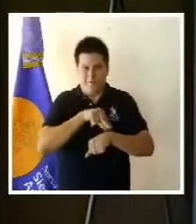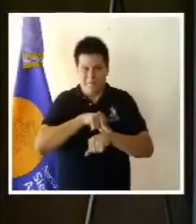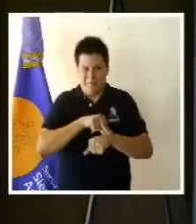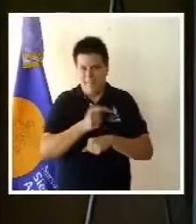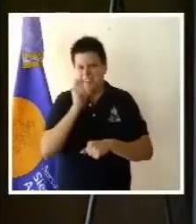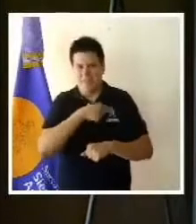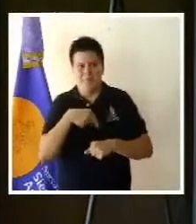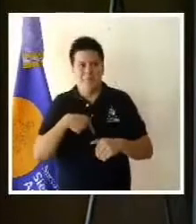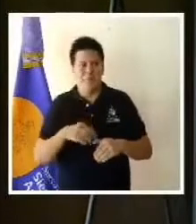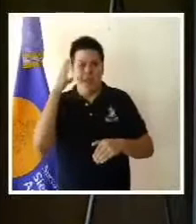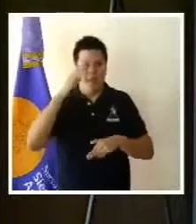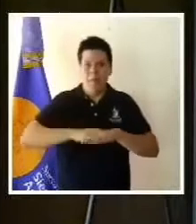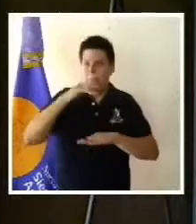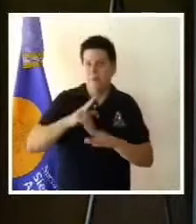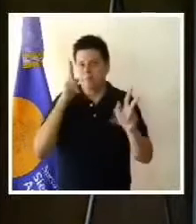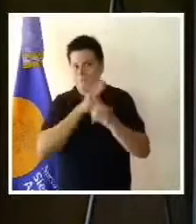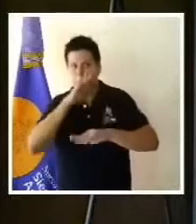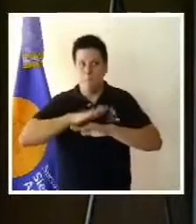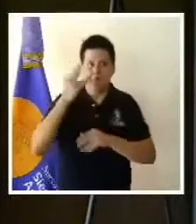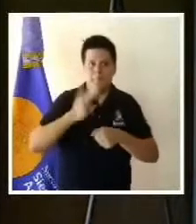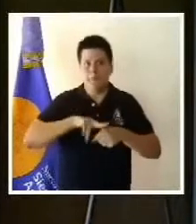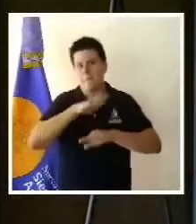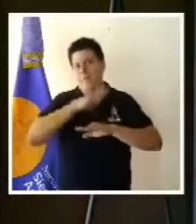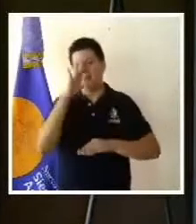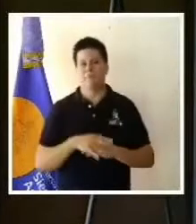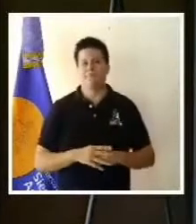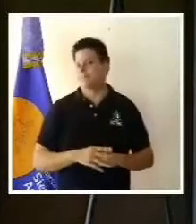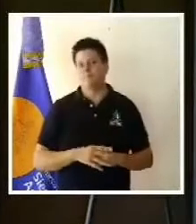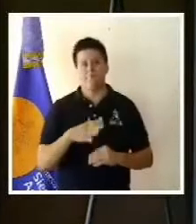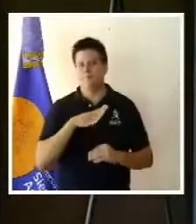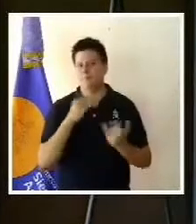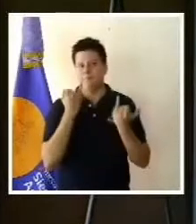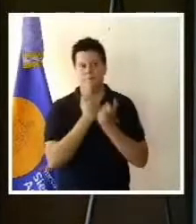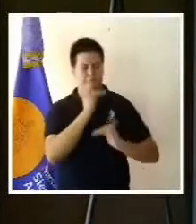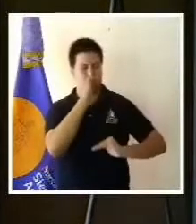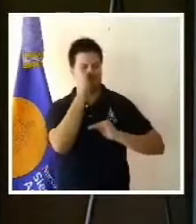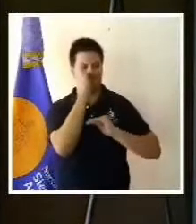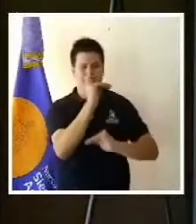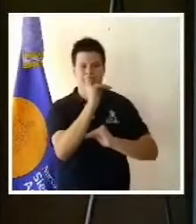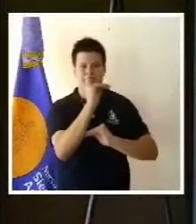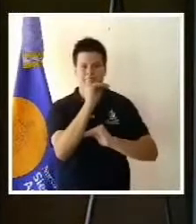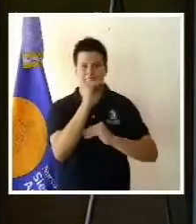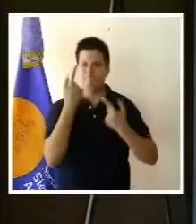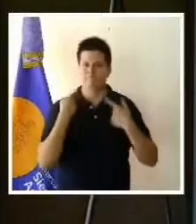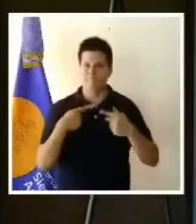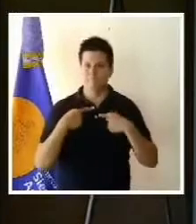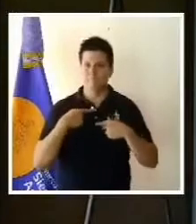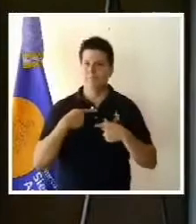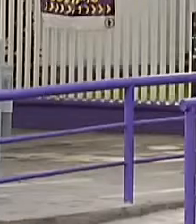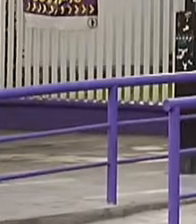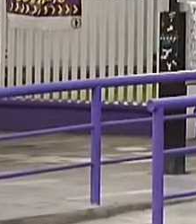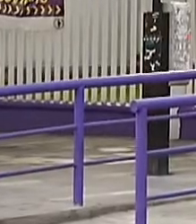no es tener más camas, más respiradores, más hospitales. Hay un número también limitado de esfuerzo